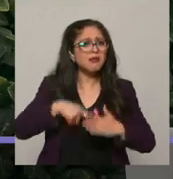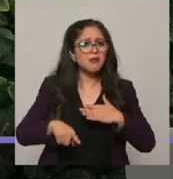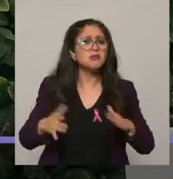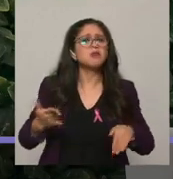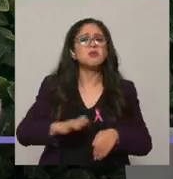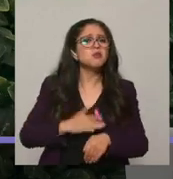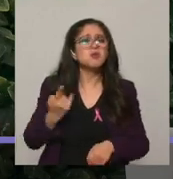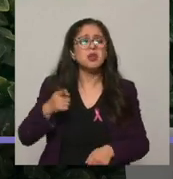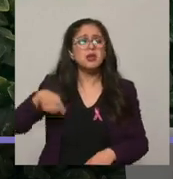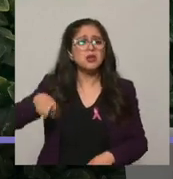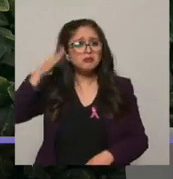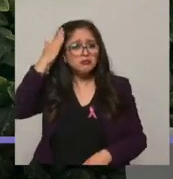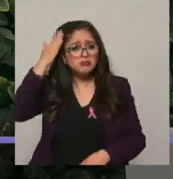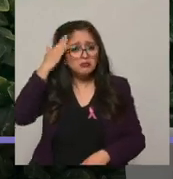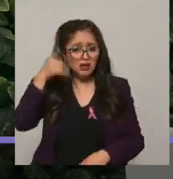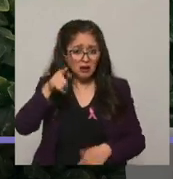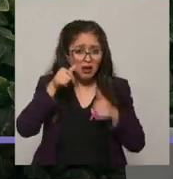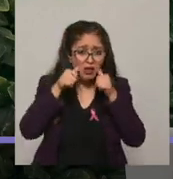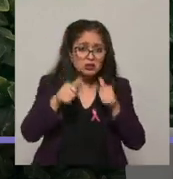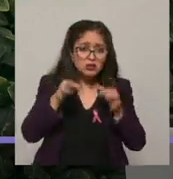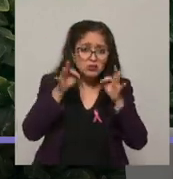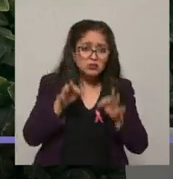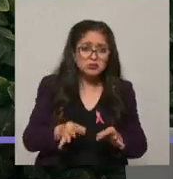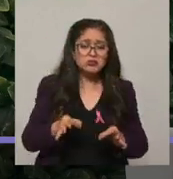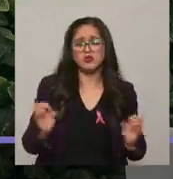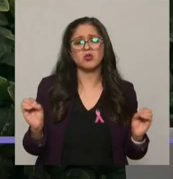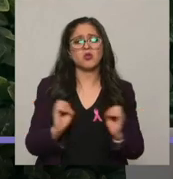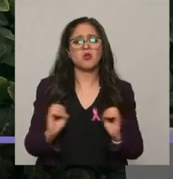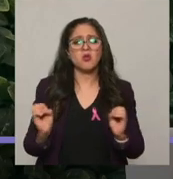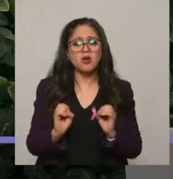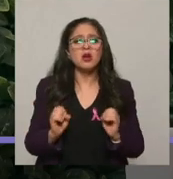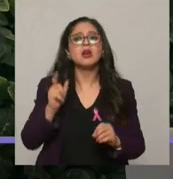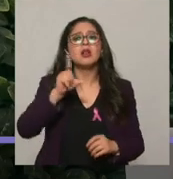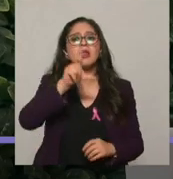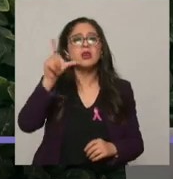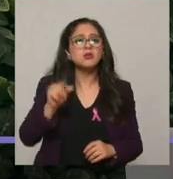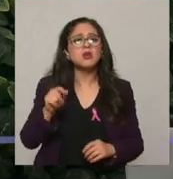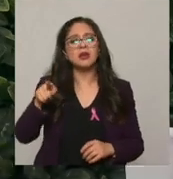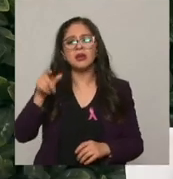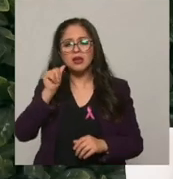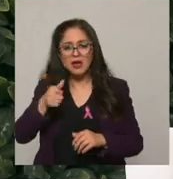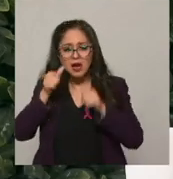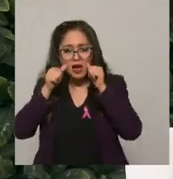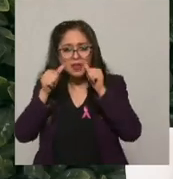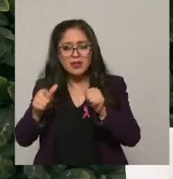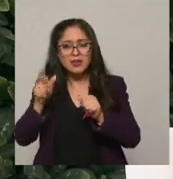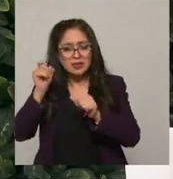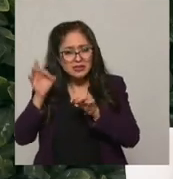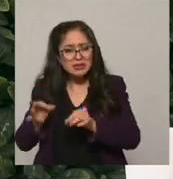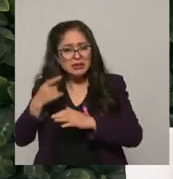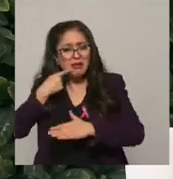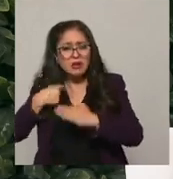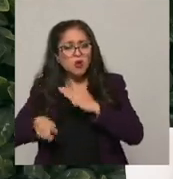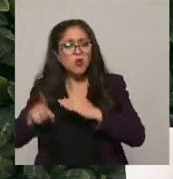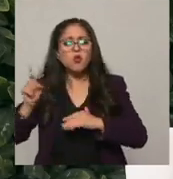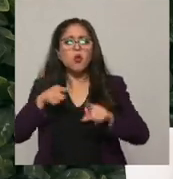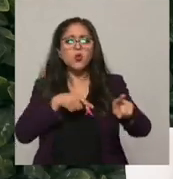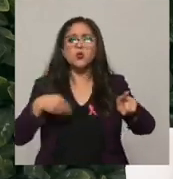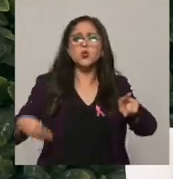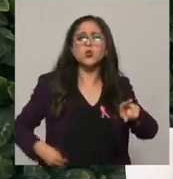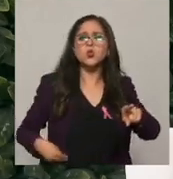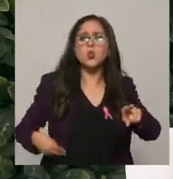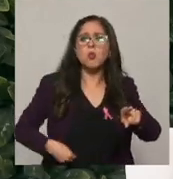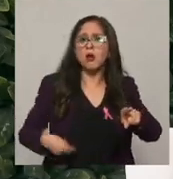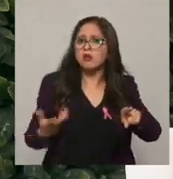las autoridades no van a responder efectivamente a las denuncias, porque lejos de atender a las denuncias, las van a criminalizar, porque